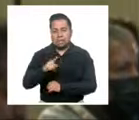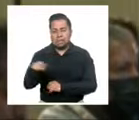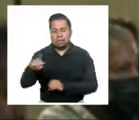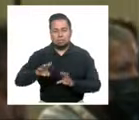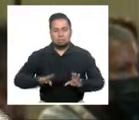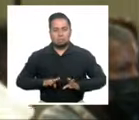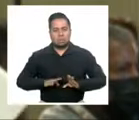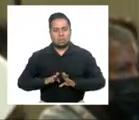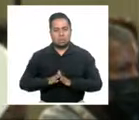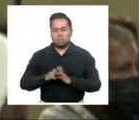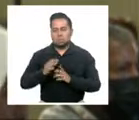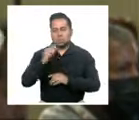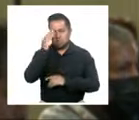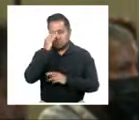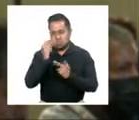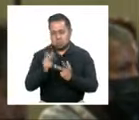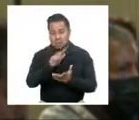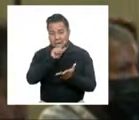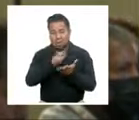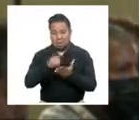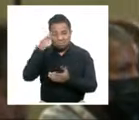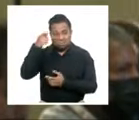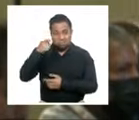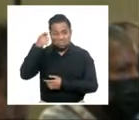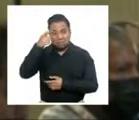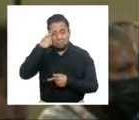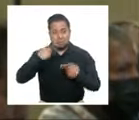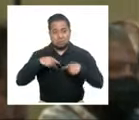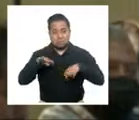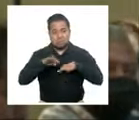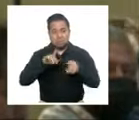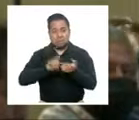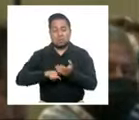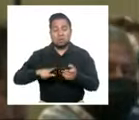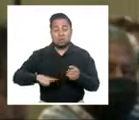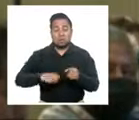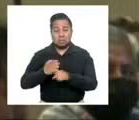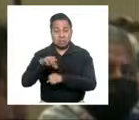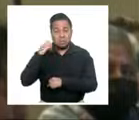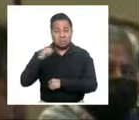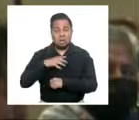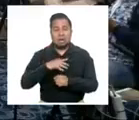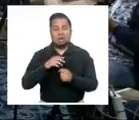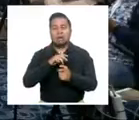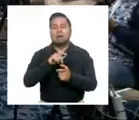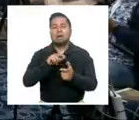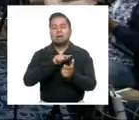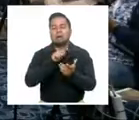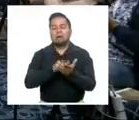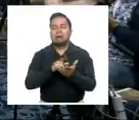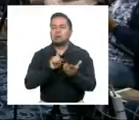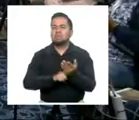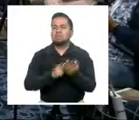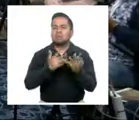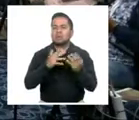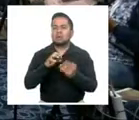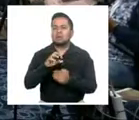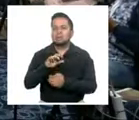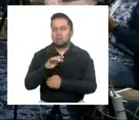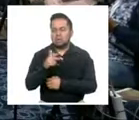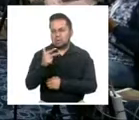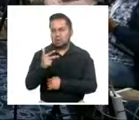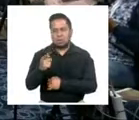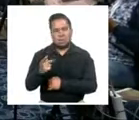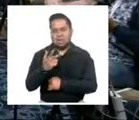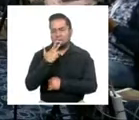condiciones deplorables en base a una ley de pensiones para los empleados del gobierno del estado que fue promulgada desde el año de 1958 y que